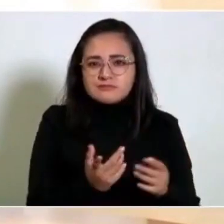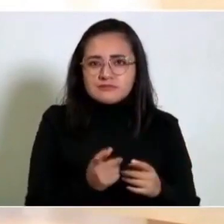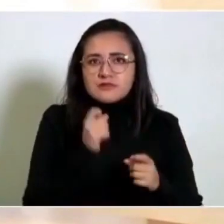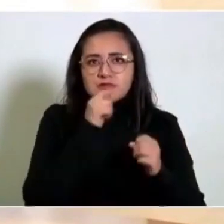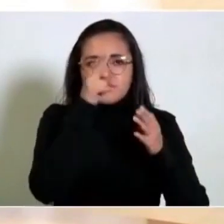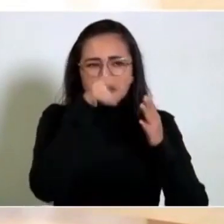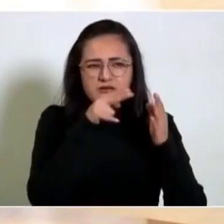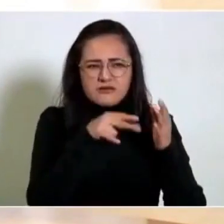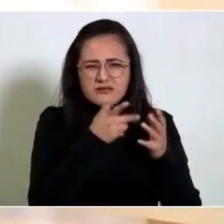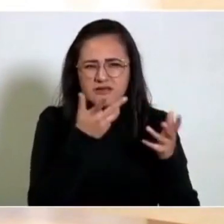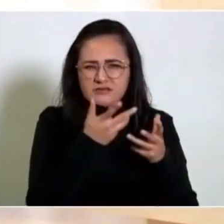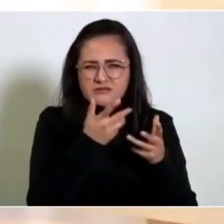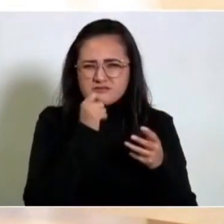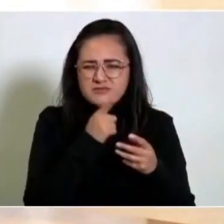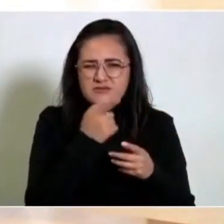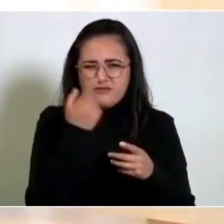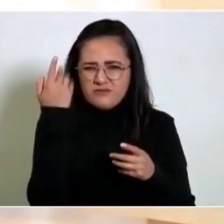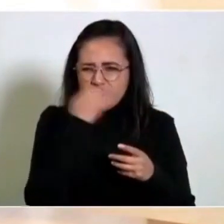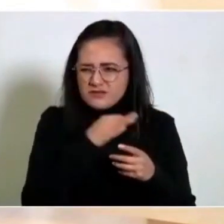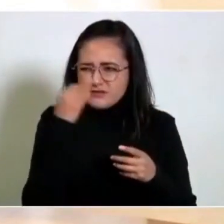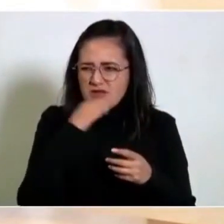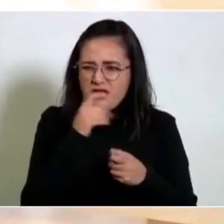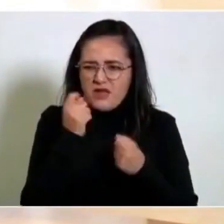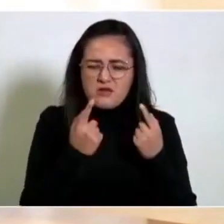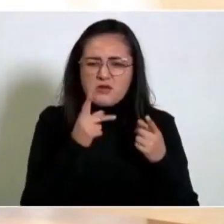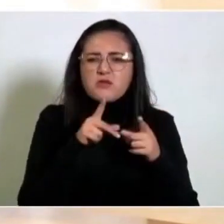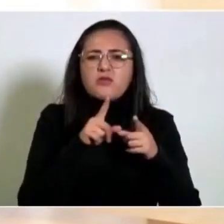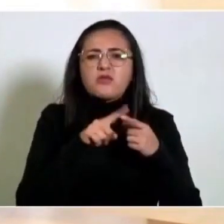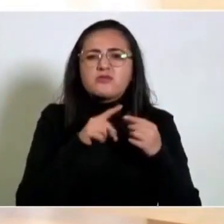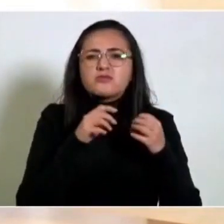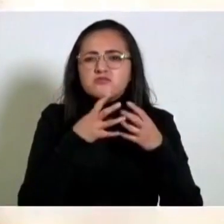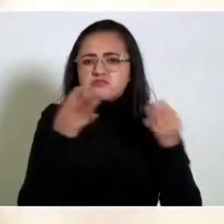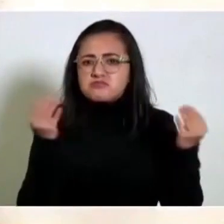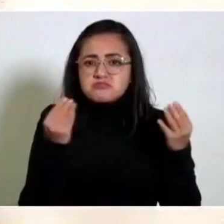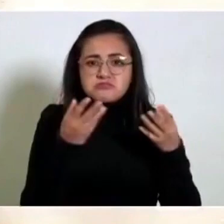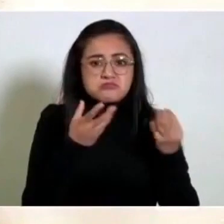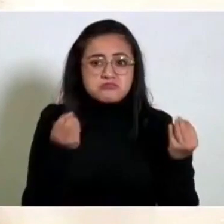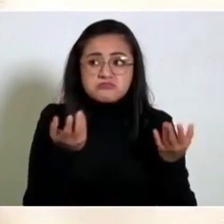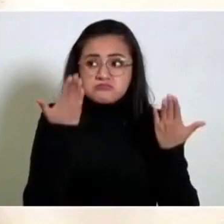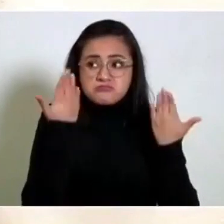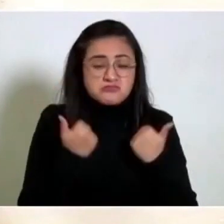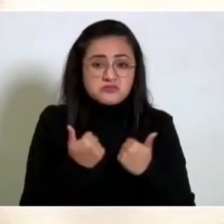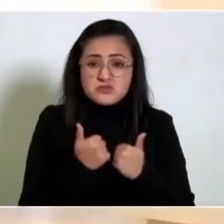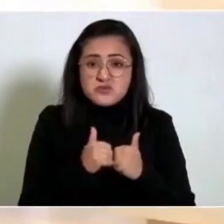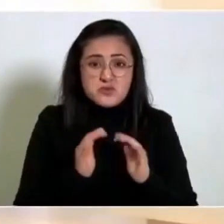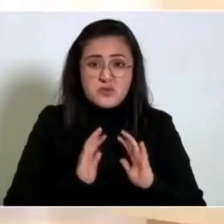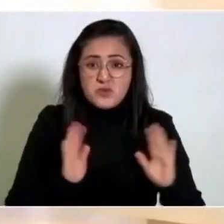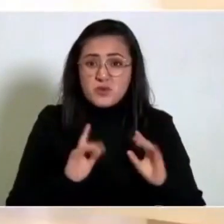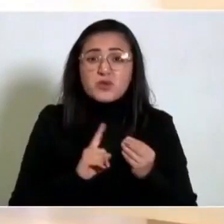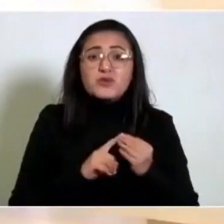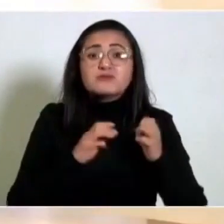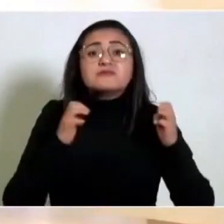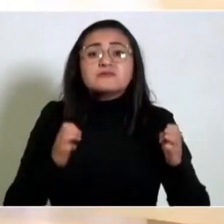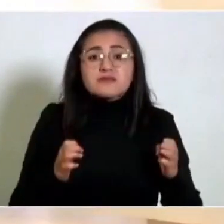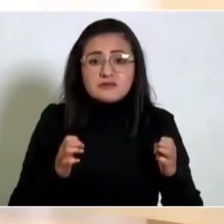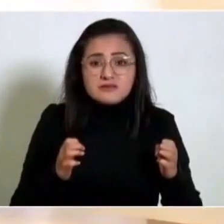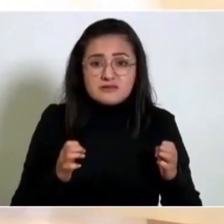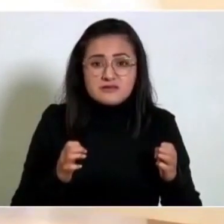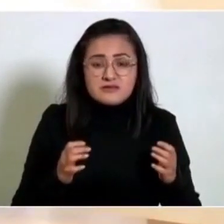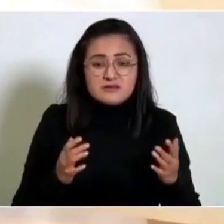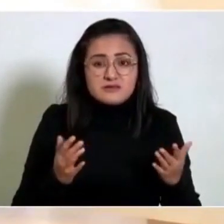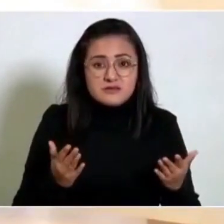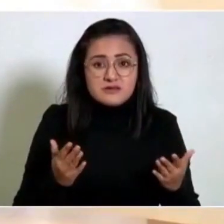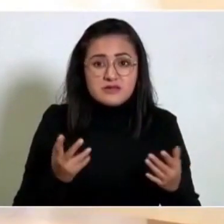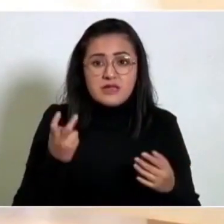que hicieron eso, y otros que no aparecen. Colecciones completas que no aparecen. Colecciones completas que no aparecen.